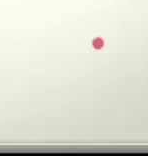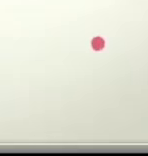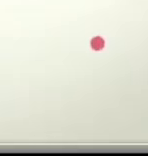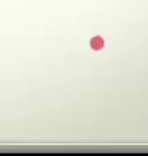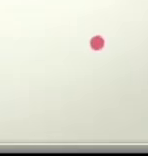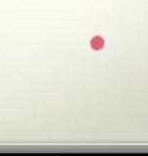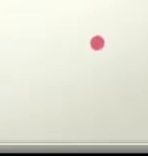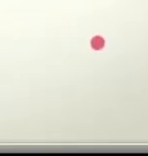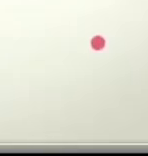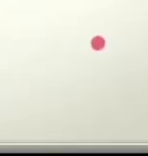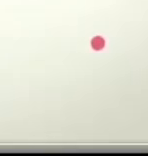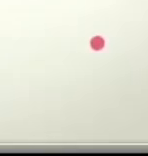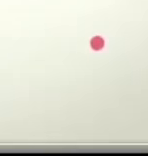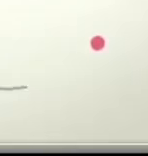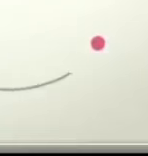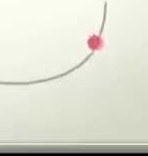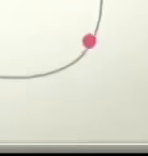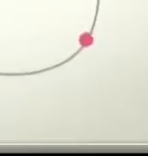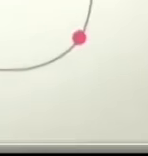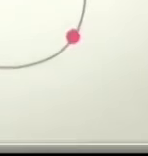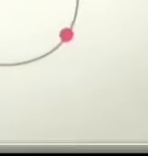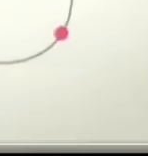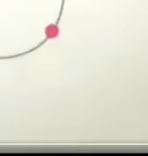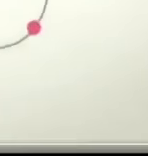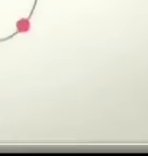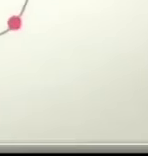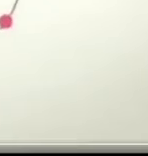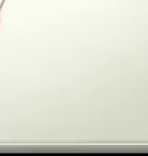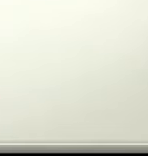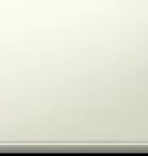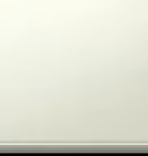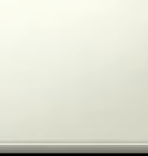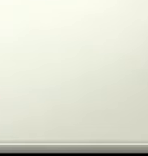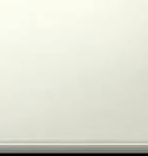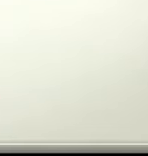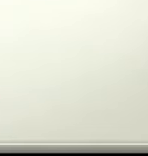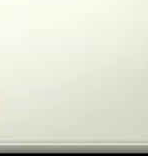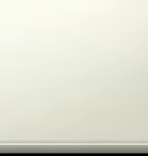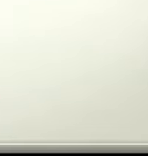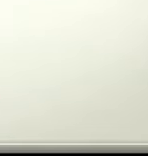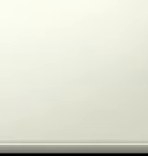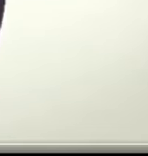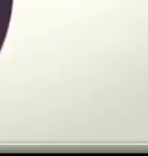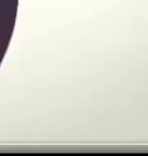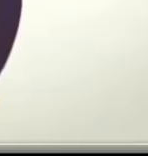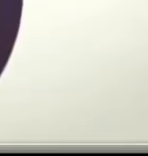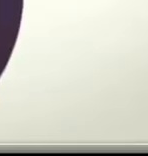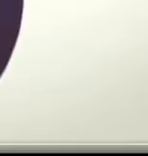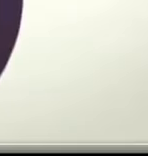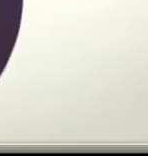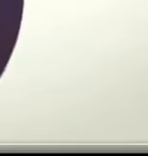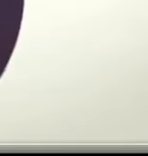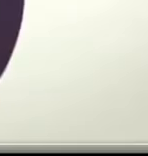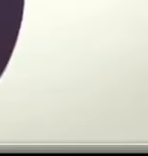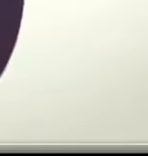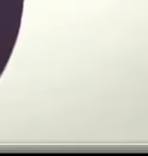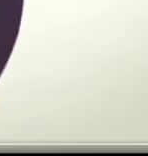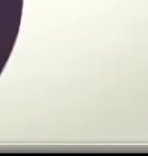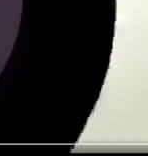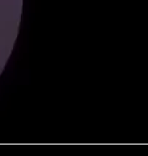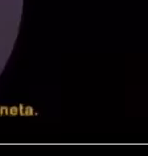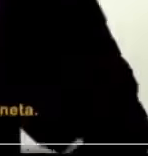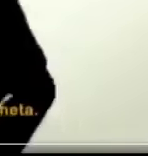jumbi, si, josic, chioch, más mainato, chioch, más mamo, cuaviquita, y